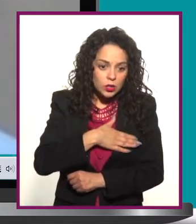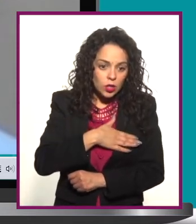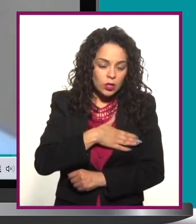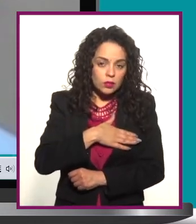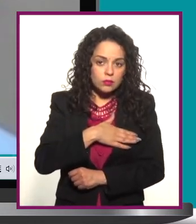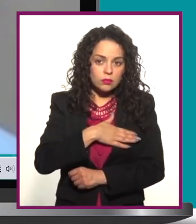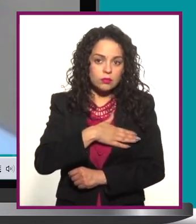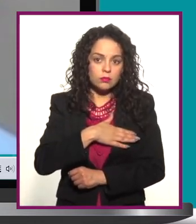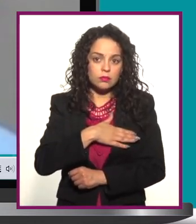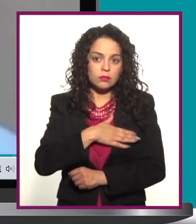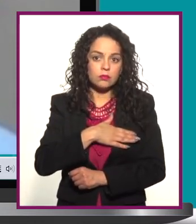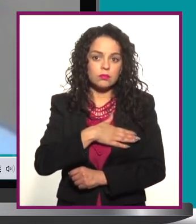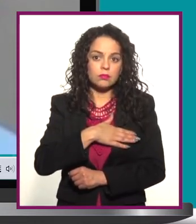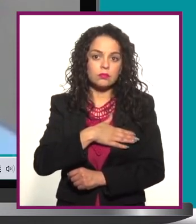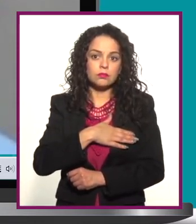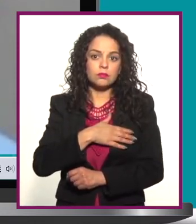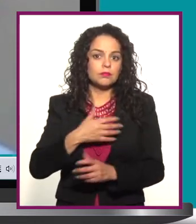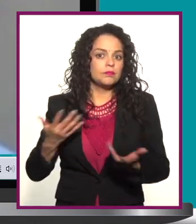hablar español,